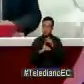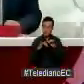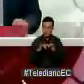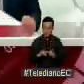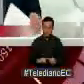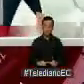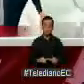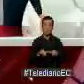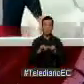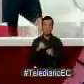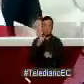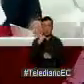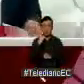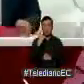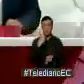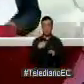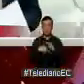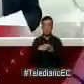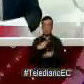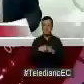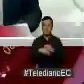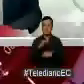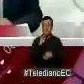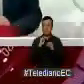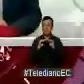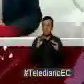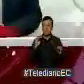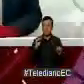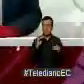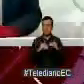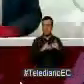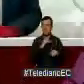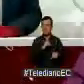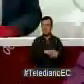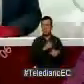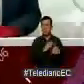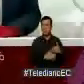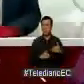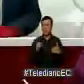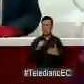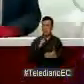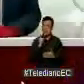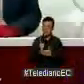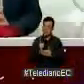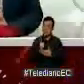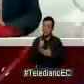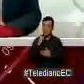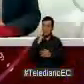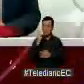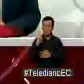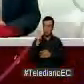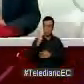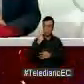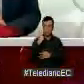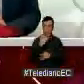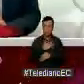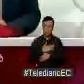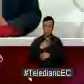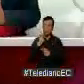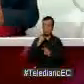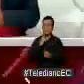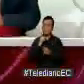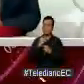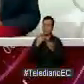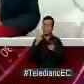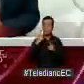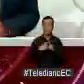para poder tener esa negociación. Lo que ustedes aspiran de este proceso en tiempos. Exactamente. Si me muestran la segunda lámina, por favor, es